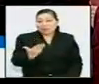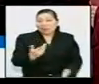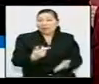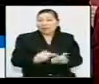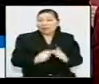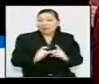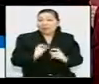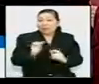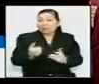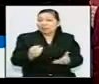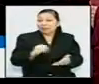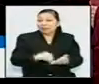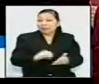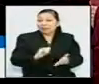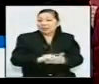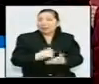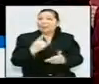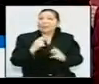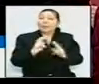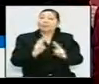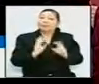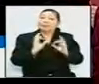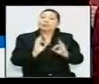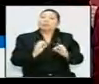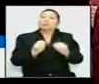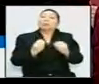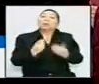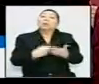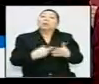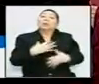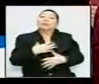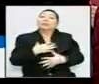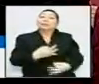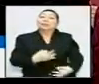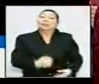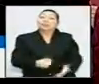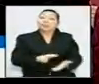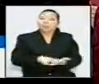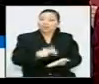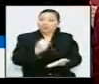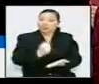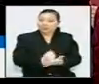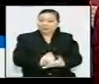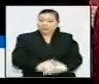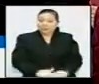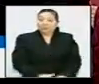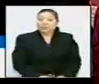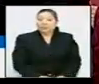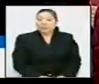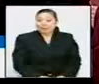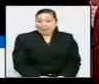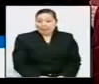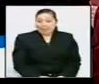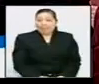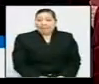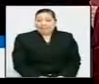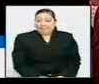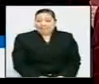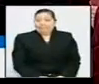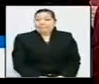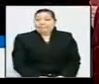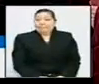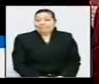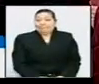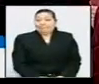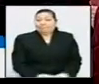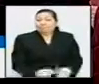qué congresistas estuvieron para ver realmente por qué tanto interés de que se apruebe esta adenda, presidente. Muchas gracias. Bueno, hoy